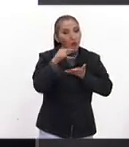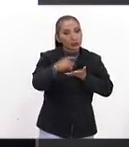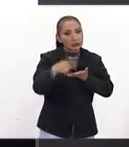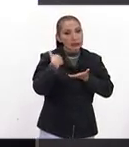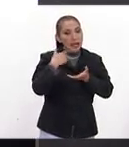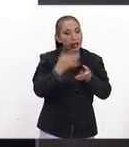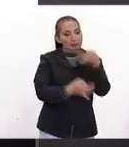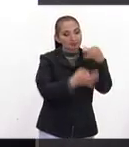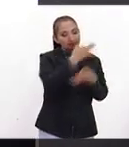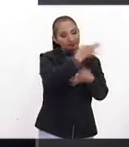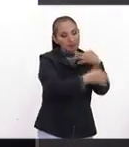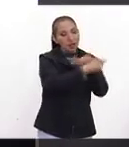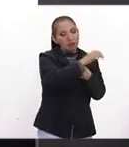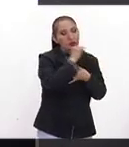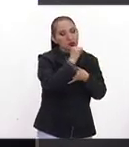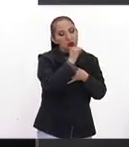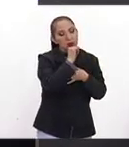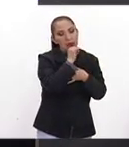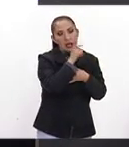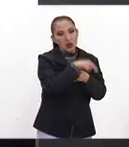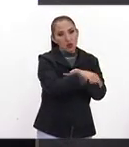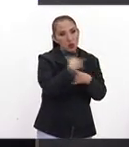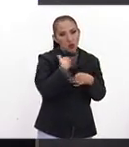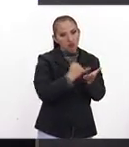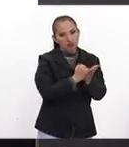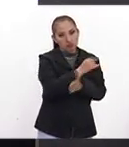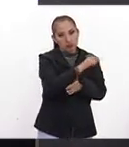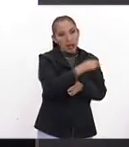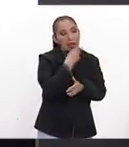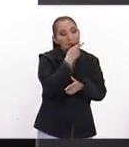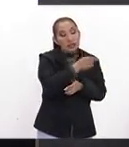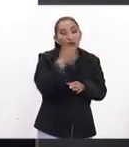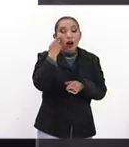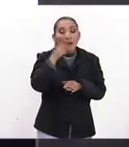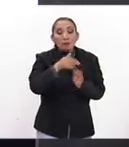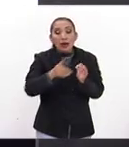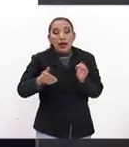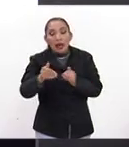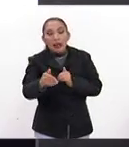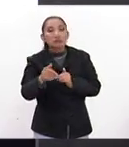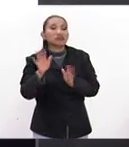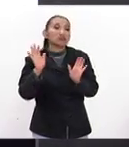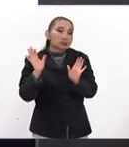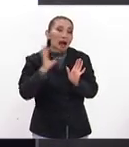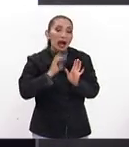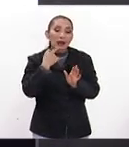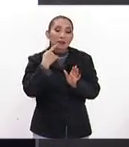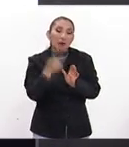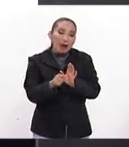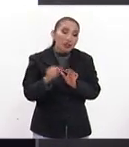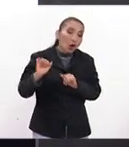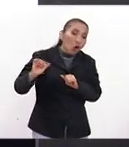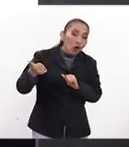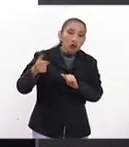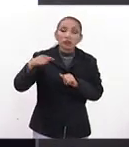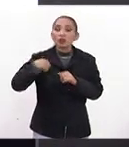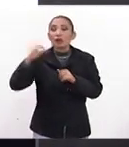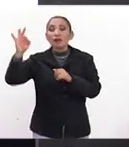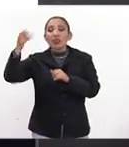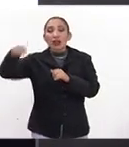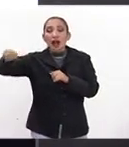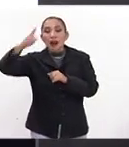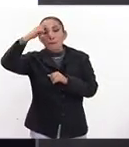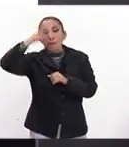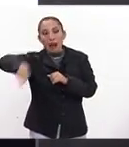cancha del tribunal, está todavía subyúdice porque el tribunal local ya resolvió una cosa. Esperemos si hay una impugnación ulterior ante instancias federales para